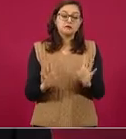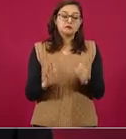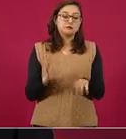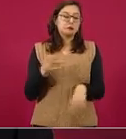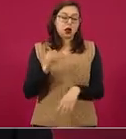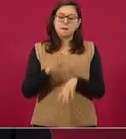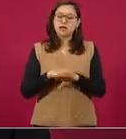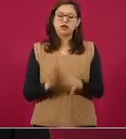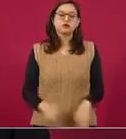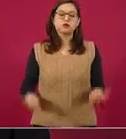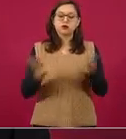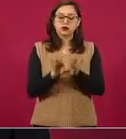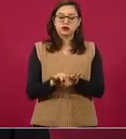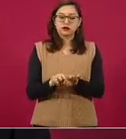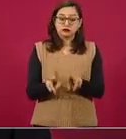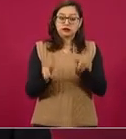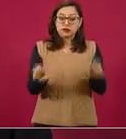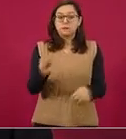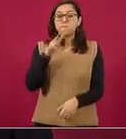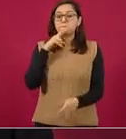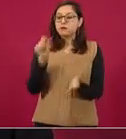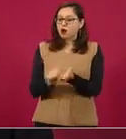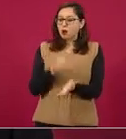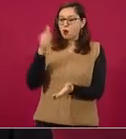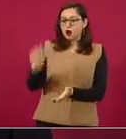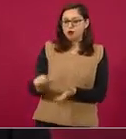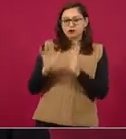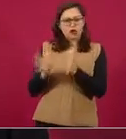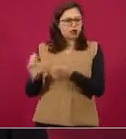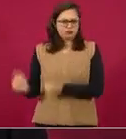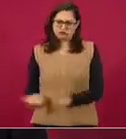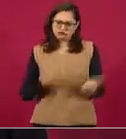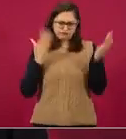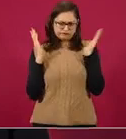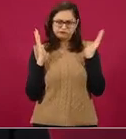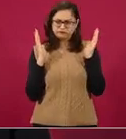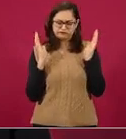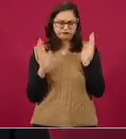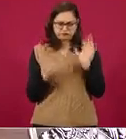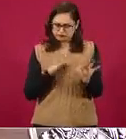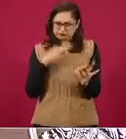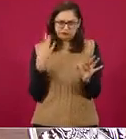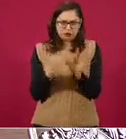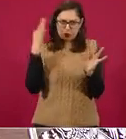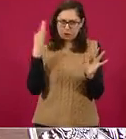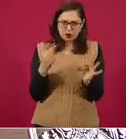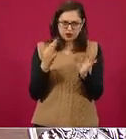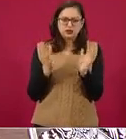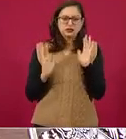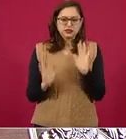aguacate mexicano. De todas maneras, hay que